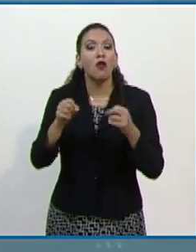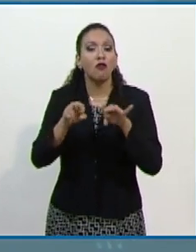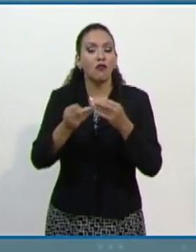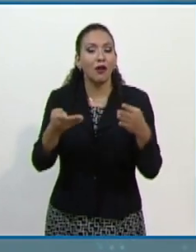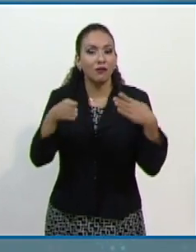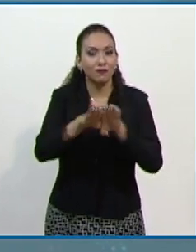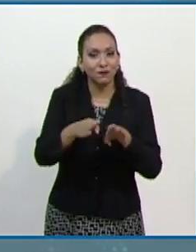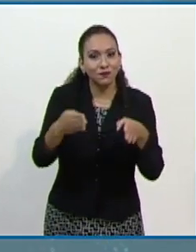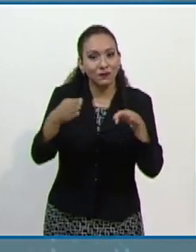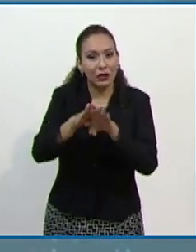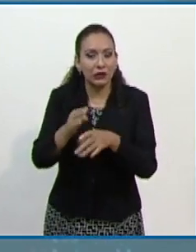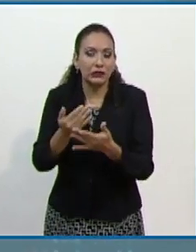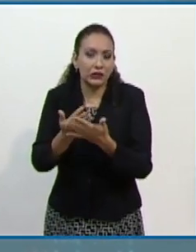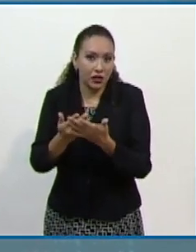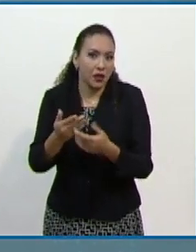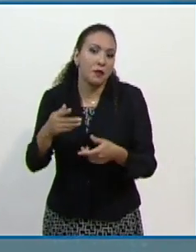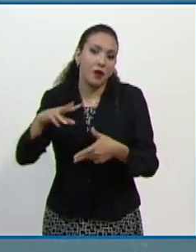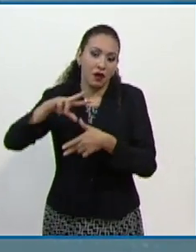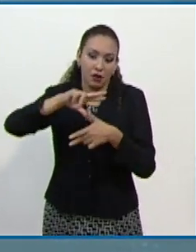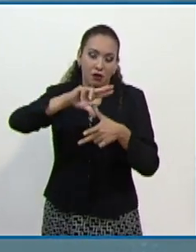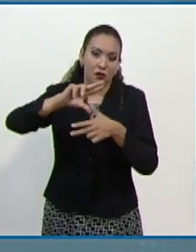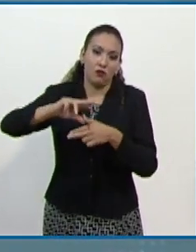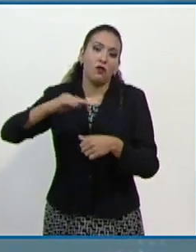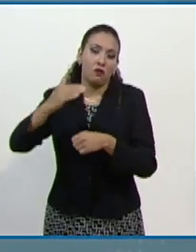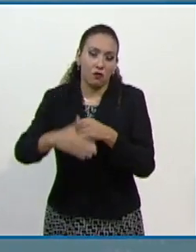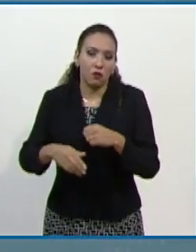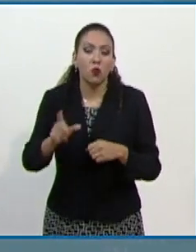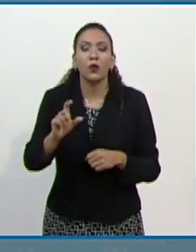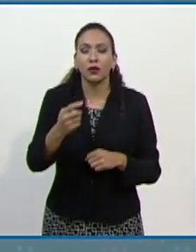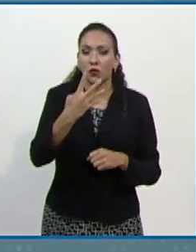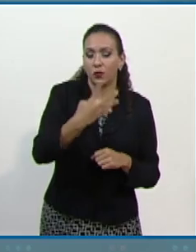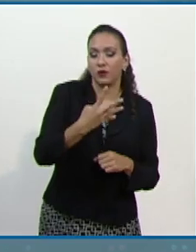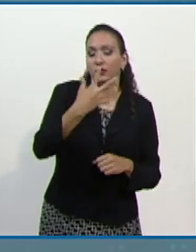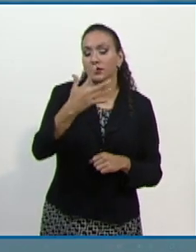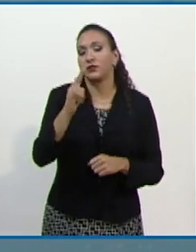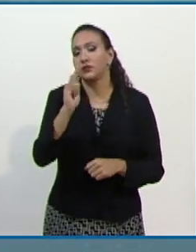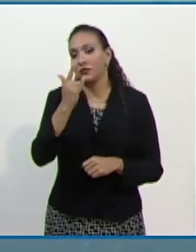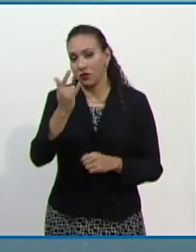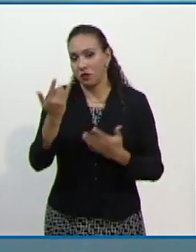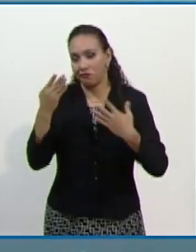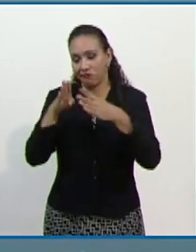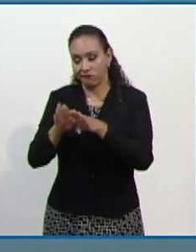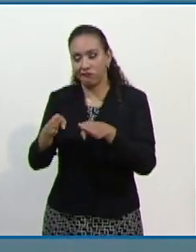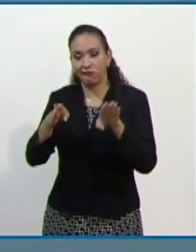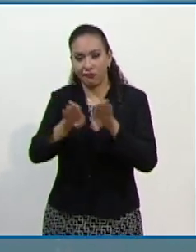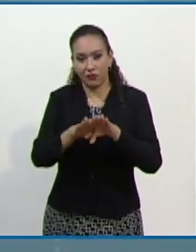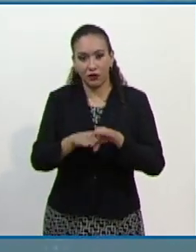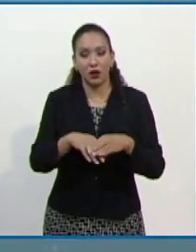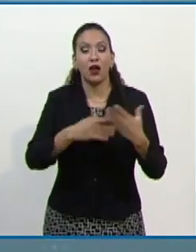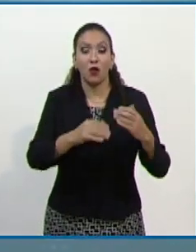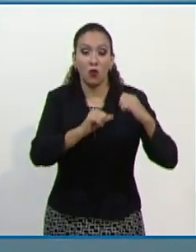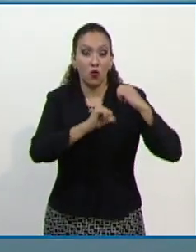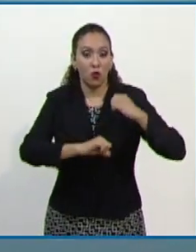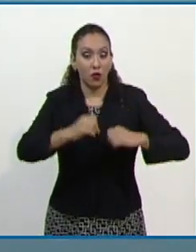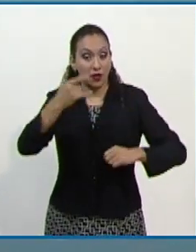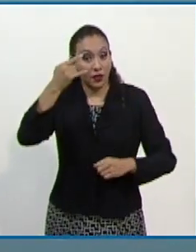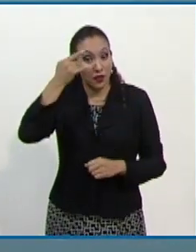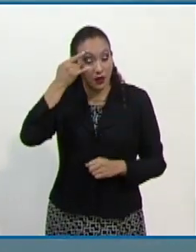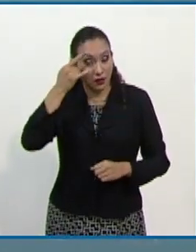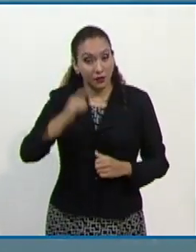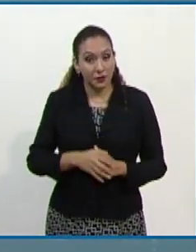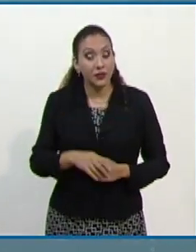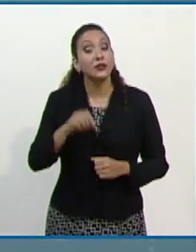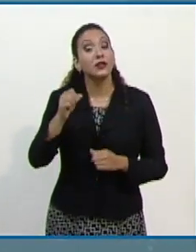áreas administrativas del Poder Judicial de Yucatán este 4 y 5 de julio, mientras que en el Poder Judicial de Campeche